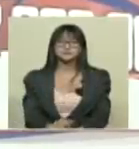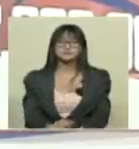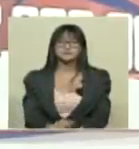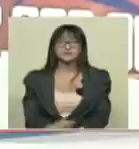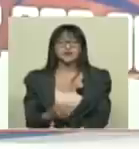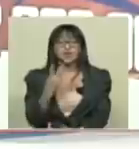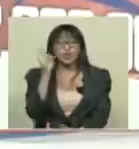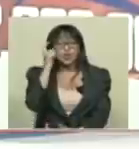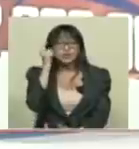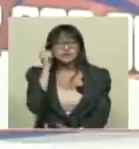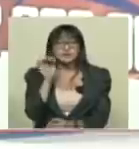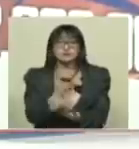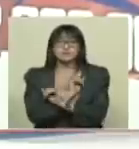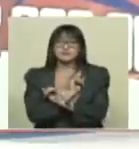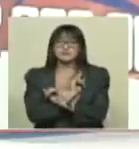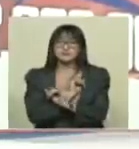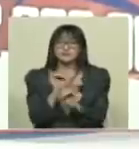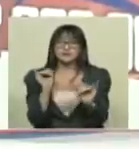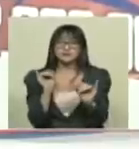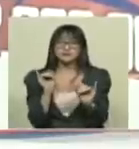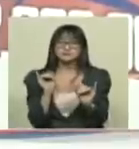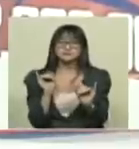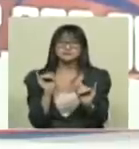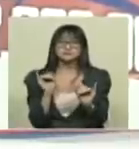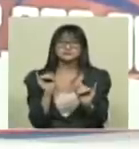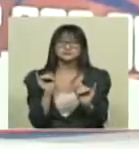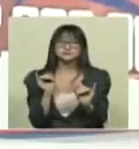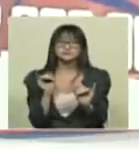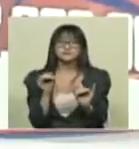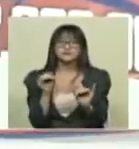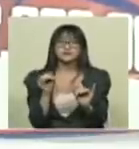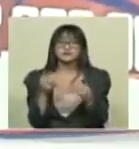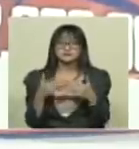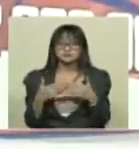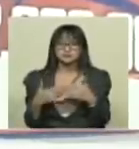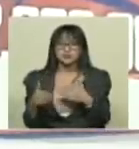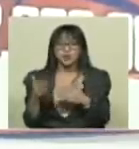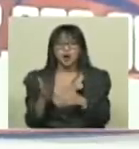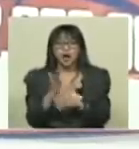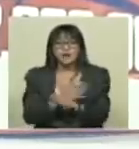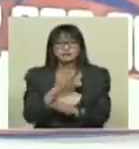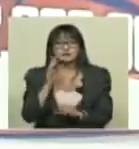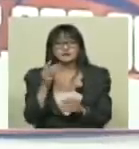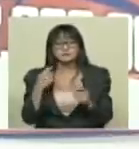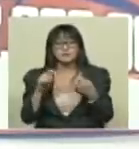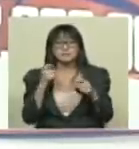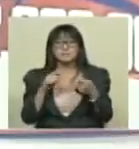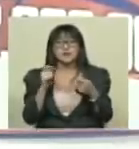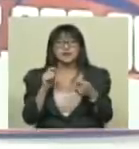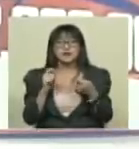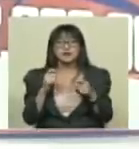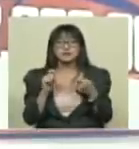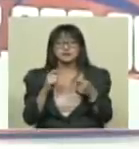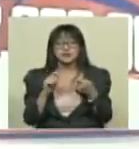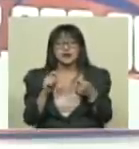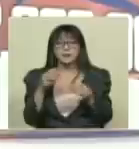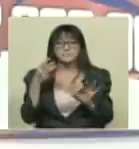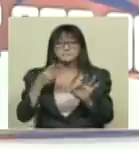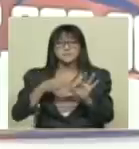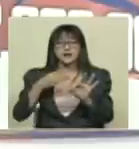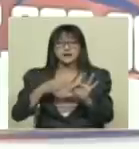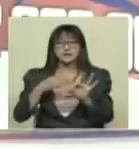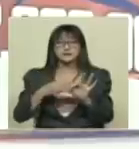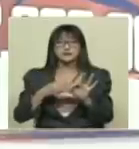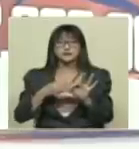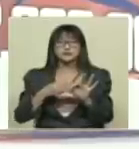Dentro de 2 días culmina el periodo de preventa del Petro. Y le tengo que decir que va